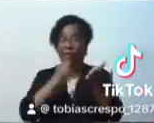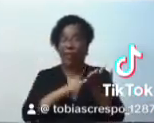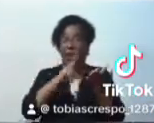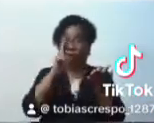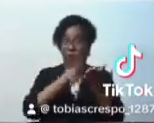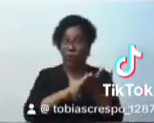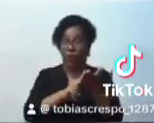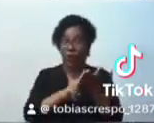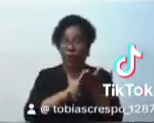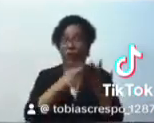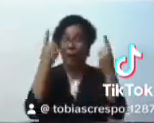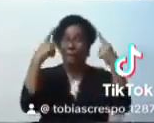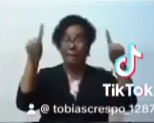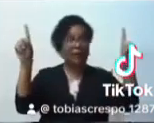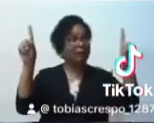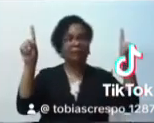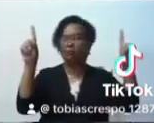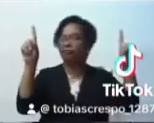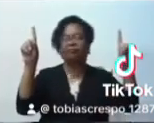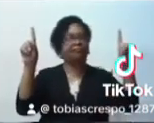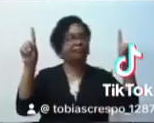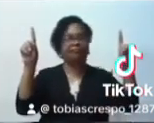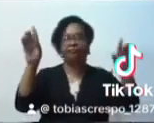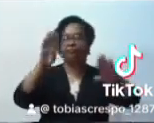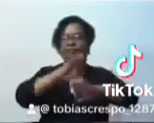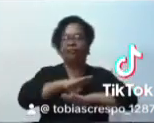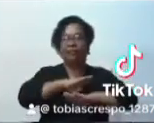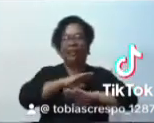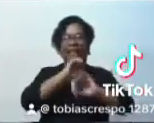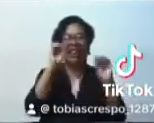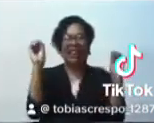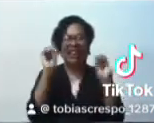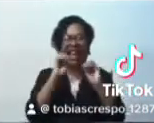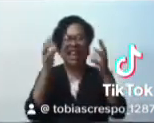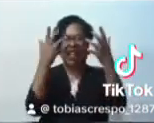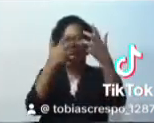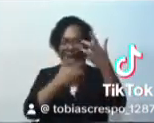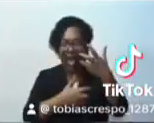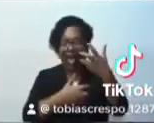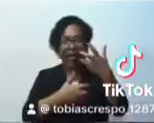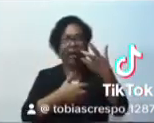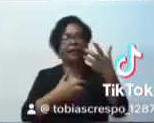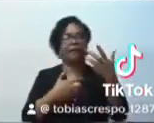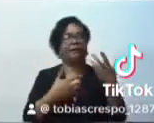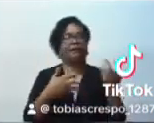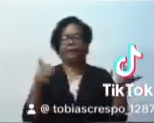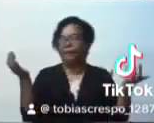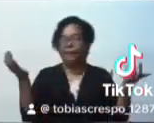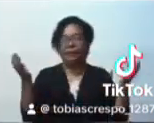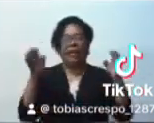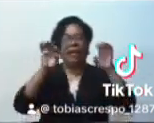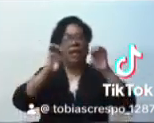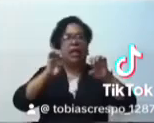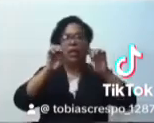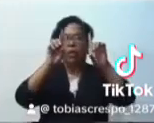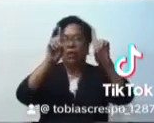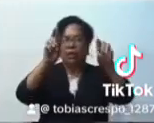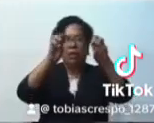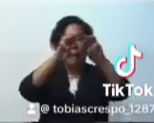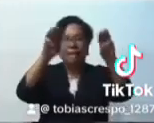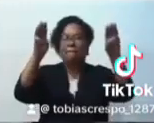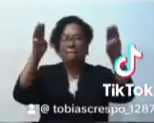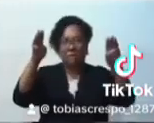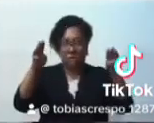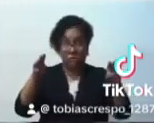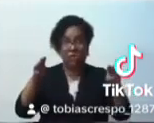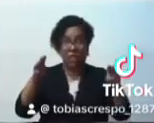tampoco ese ministerio ha podido resolver lo del tema de las aulas. Miles y miles de niños hemos tenido